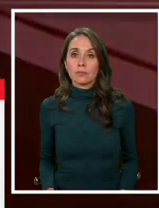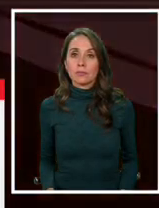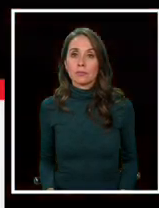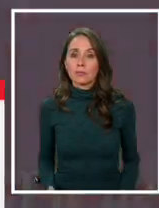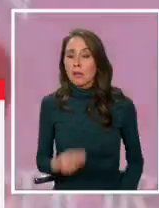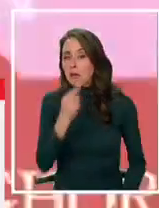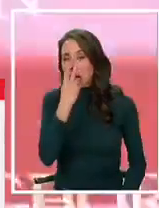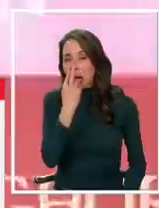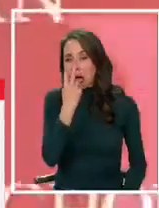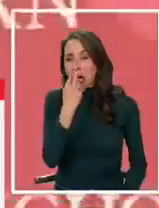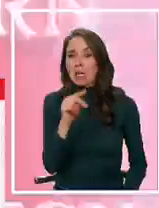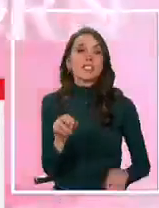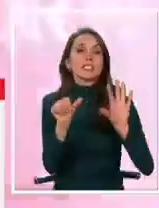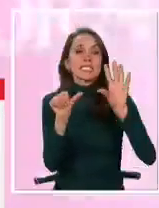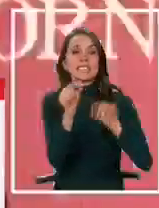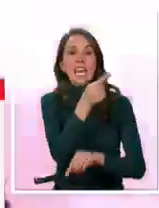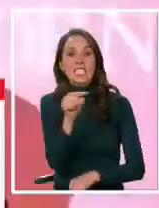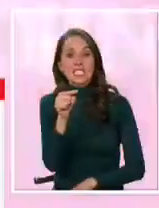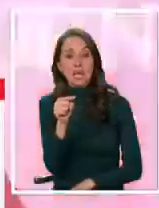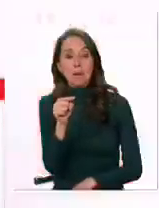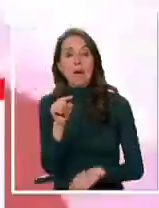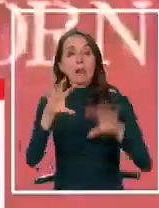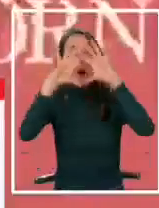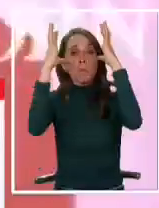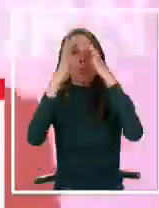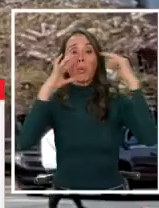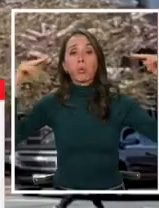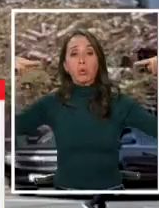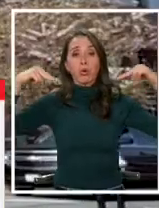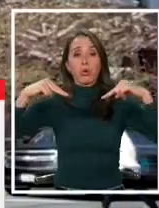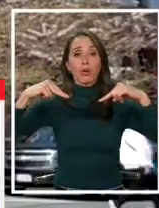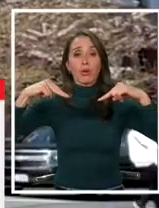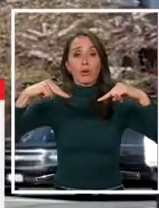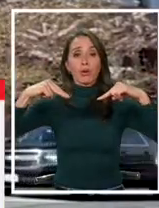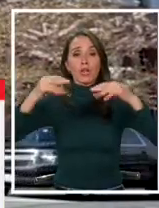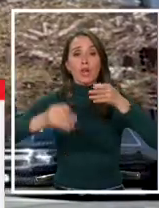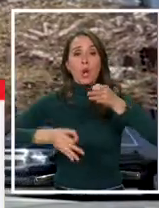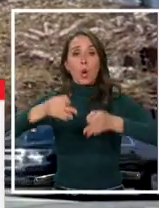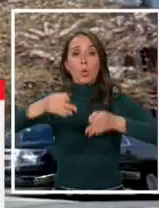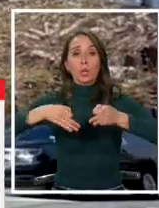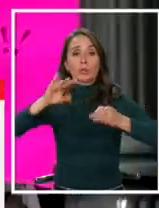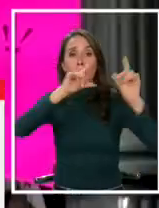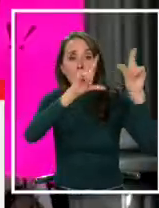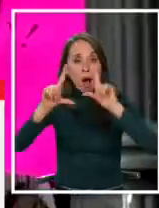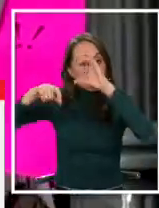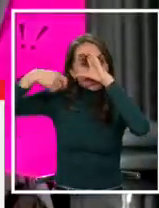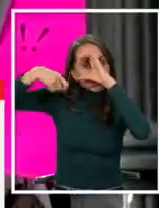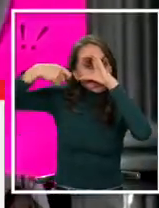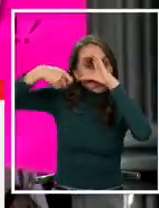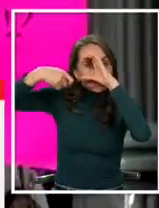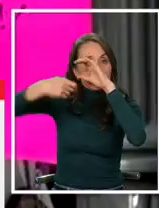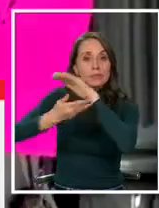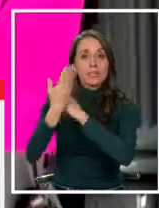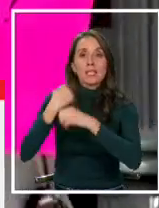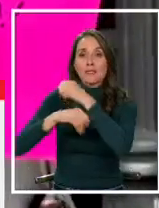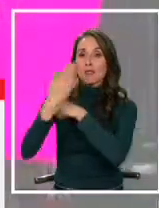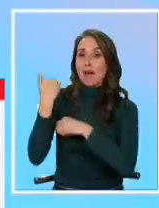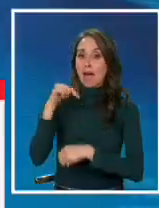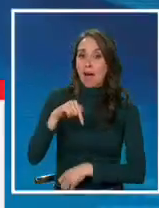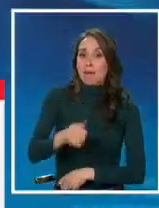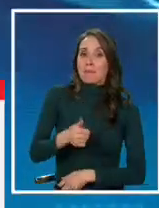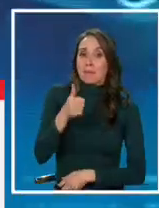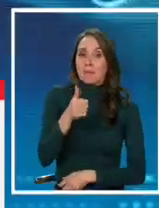mire son se semanas donde los ojos del mundo han estado puestos en uno de los juicios más mediáticos de los últimos